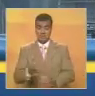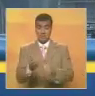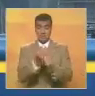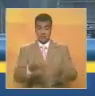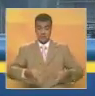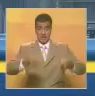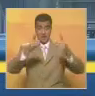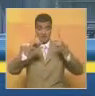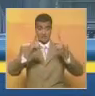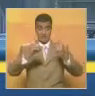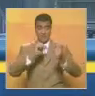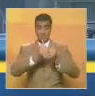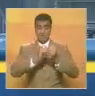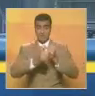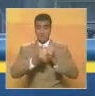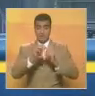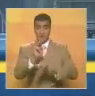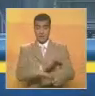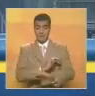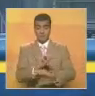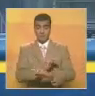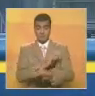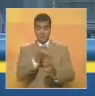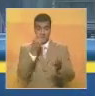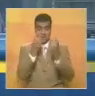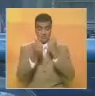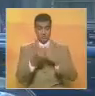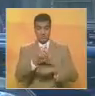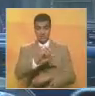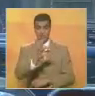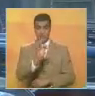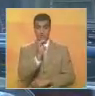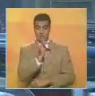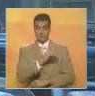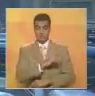camino del deporte, la música y el estudio. Liz Flores, Noticiero Venevisión.